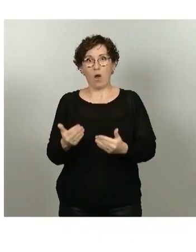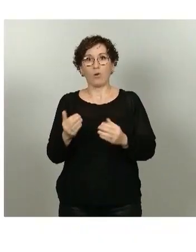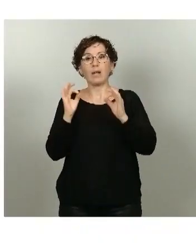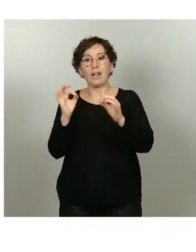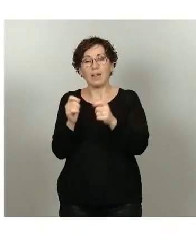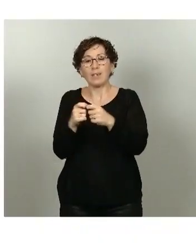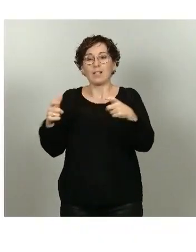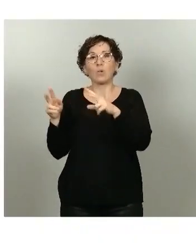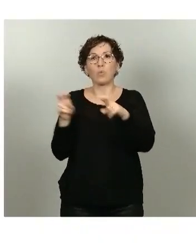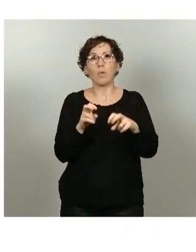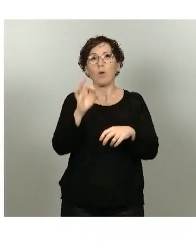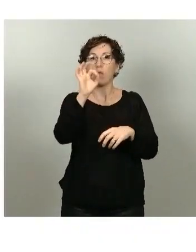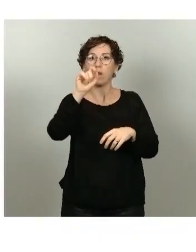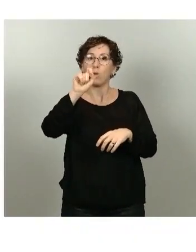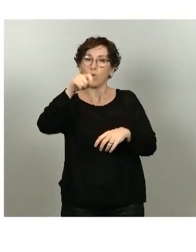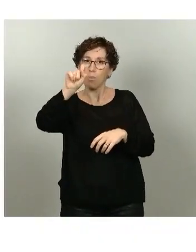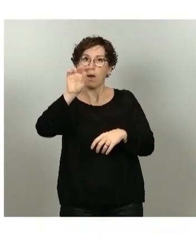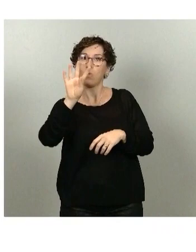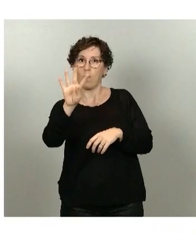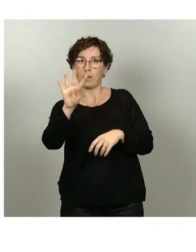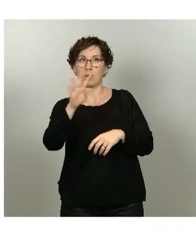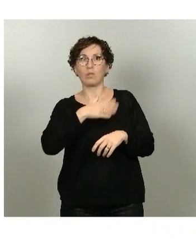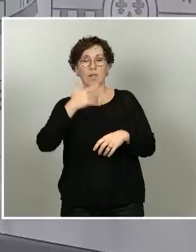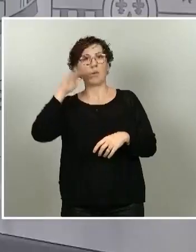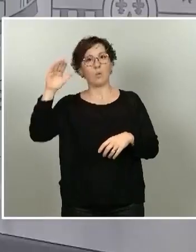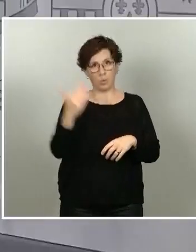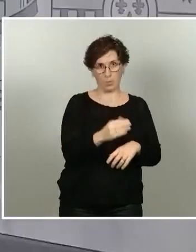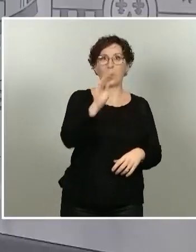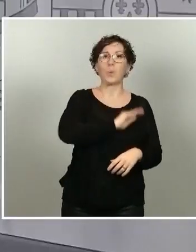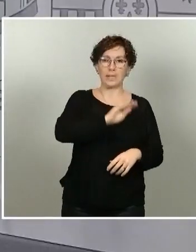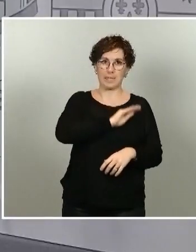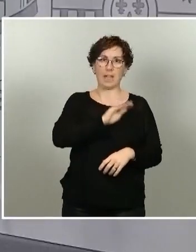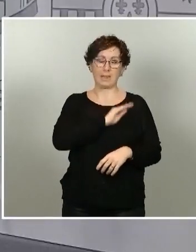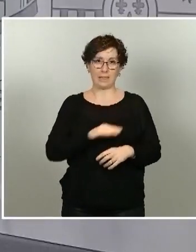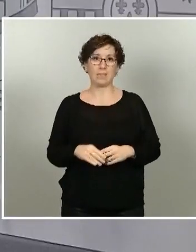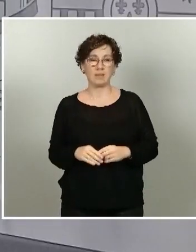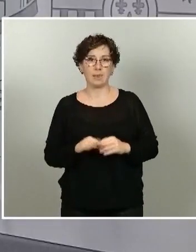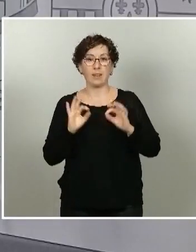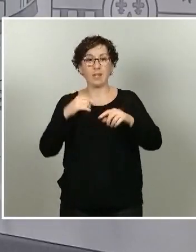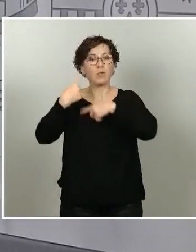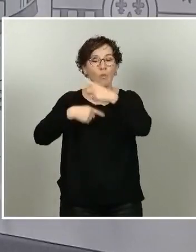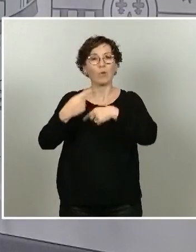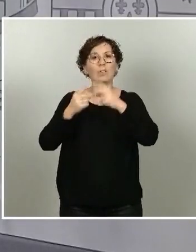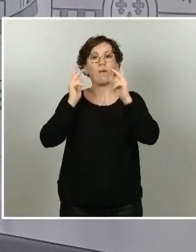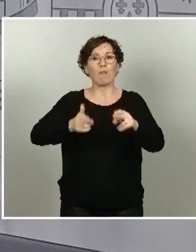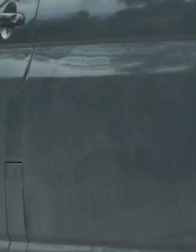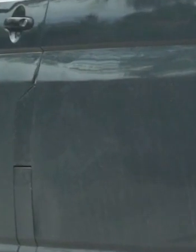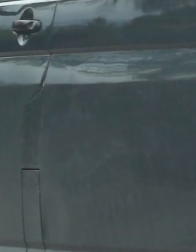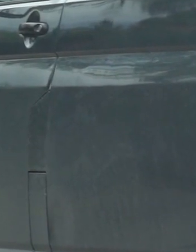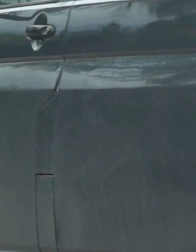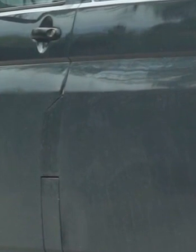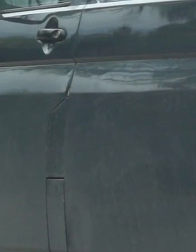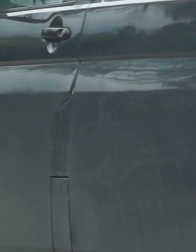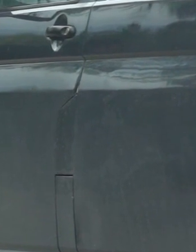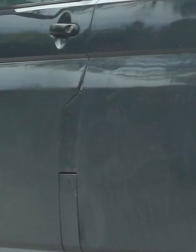Se ha reducido en cuatro veces la cantidad o el incremento diario de fallecidos, siendo los de hoy de 83. Con